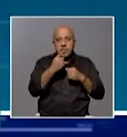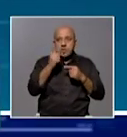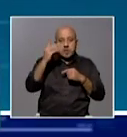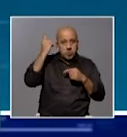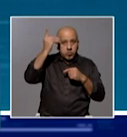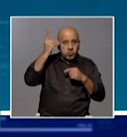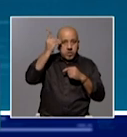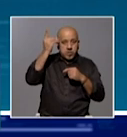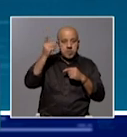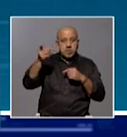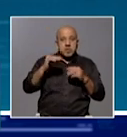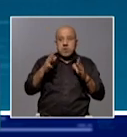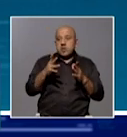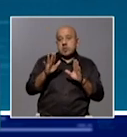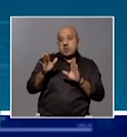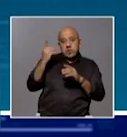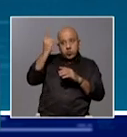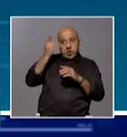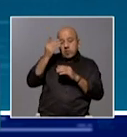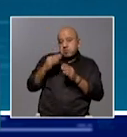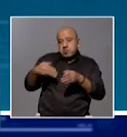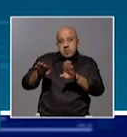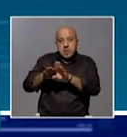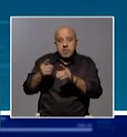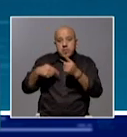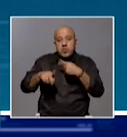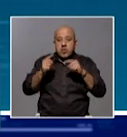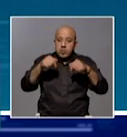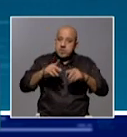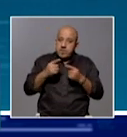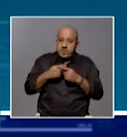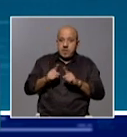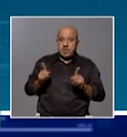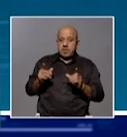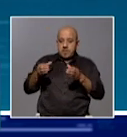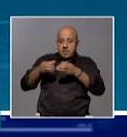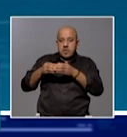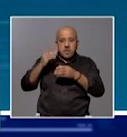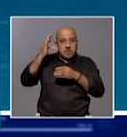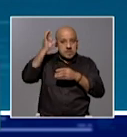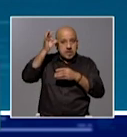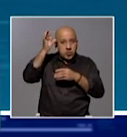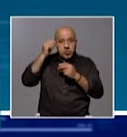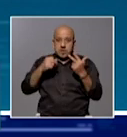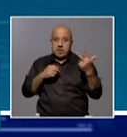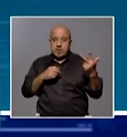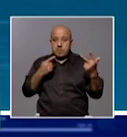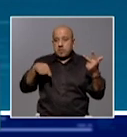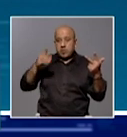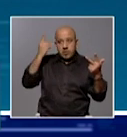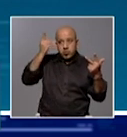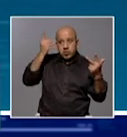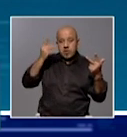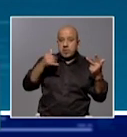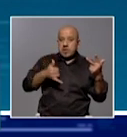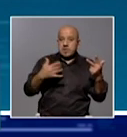diputados la mayoría cierra filas pero bueno esta es una coalición especial en el senado tiene tres miembros pero en la cámara baja